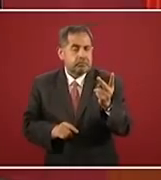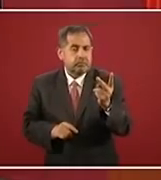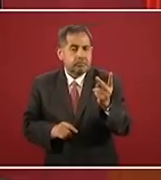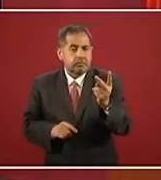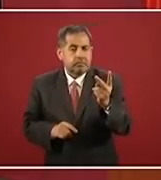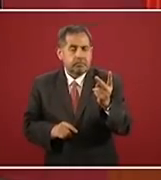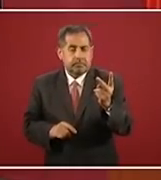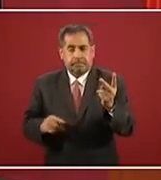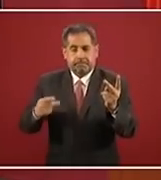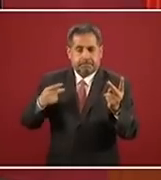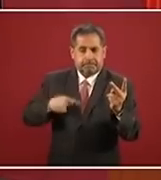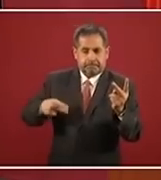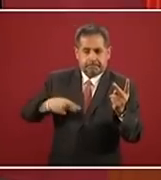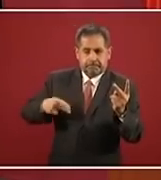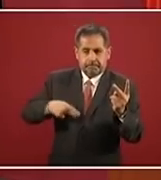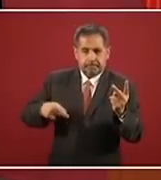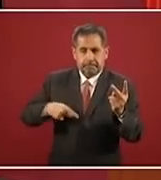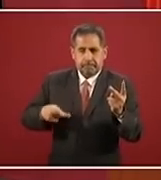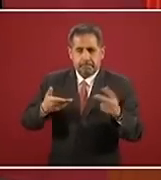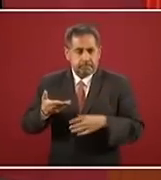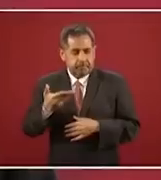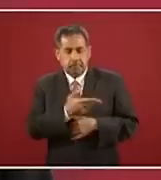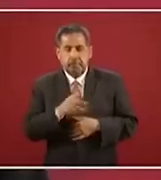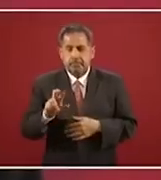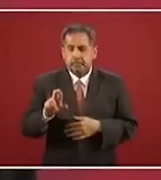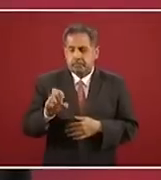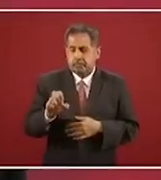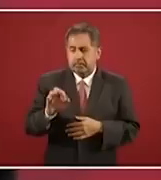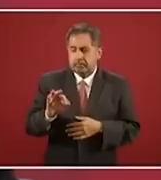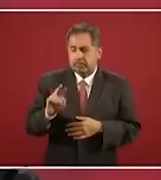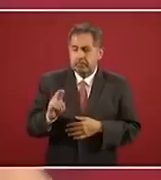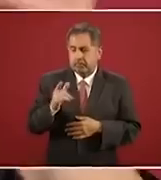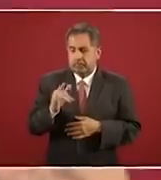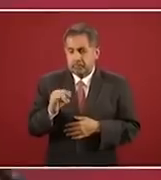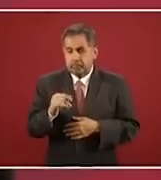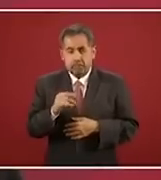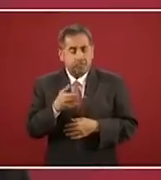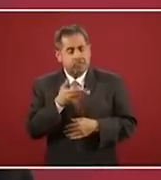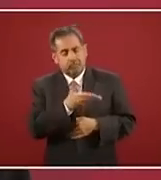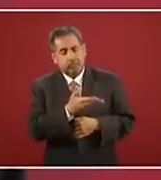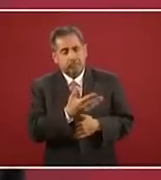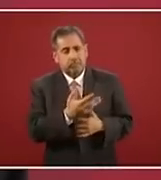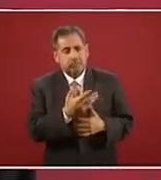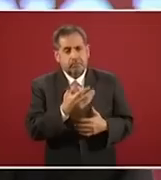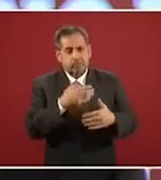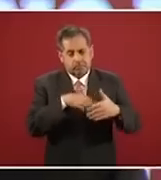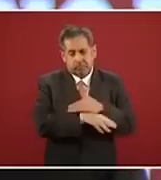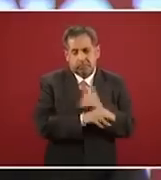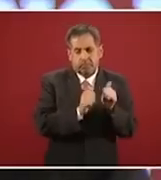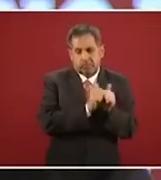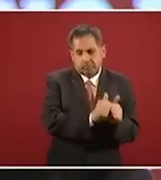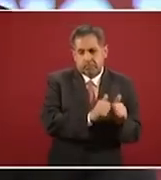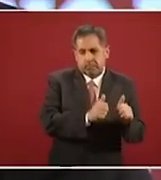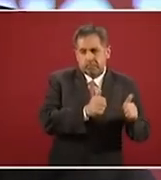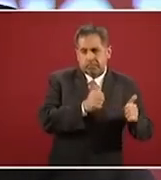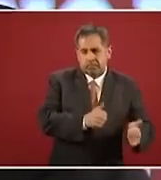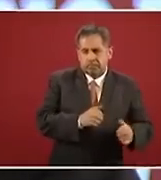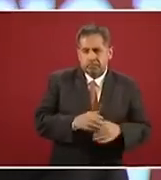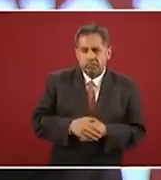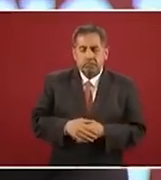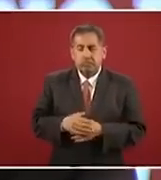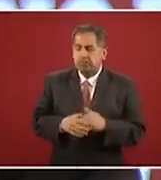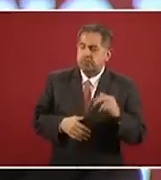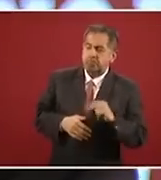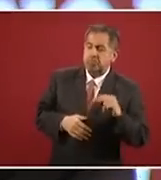las personas que han pedido refugio por ejemplo decía yo que ha crecido diez veces no se les ha